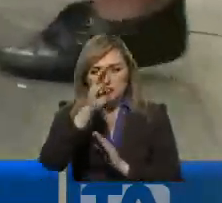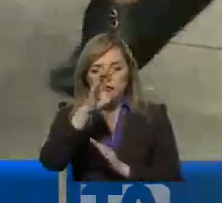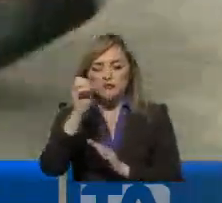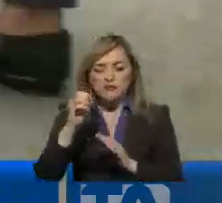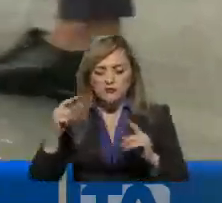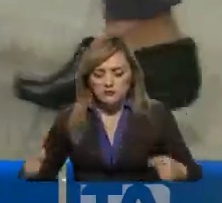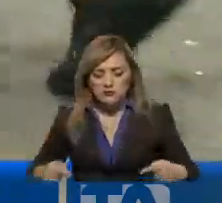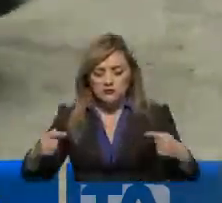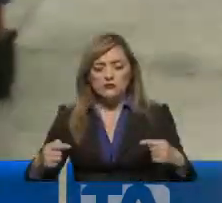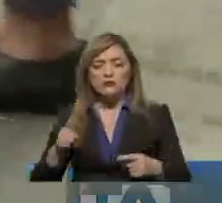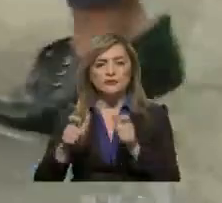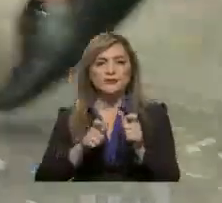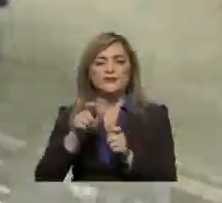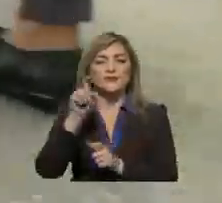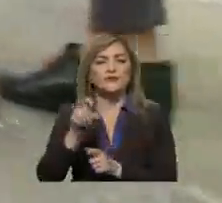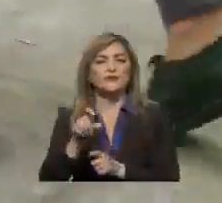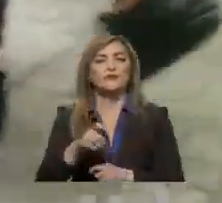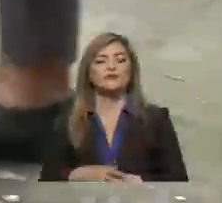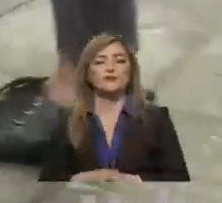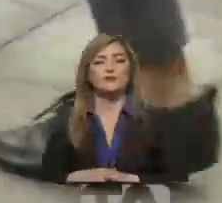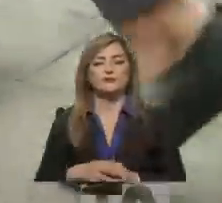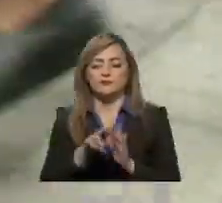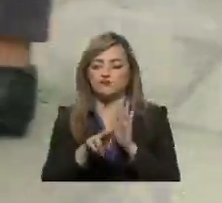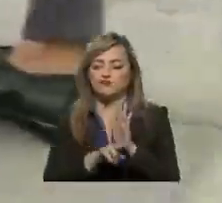60 sillas de ruedas para personas que lo requieran y que